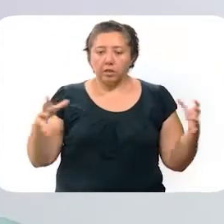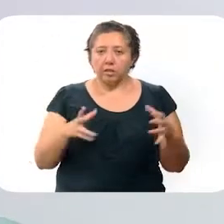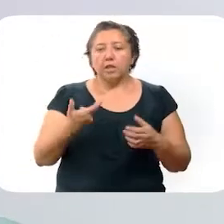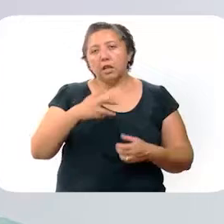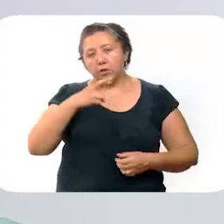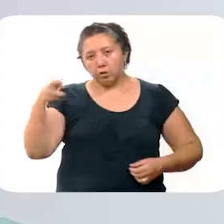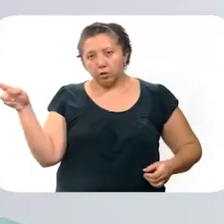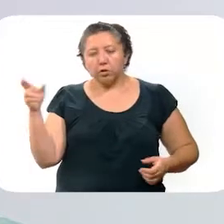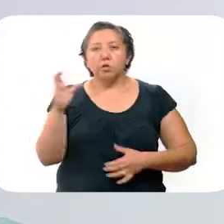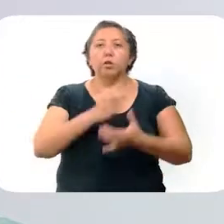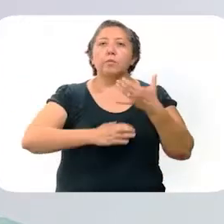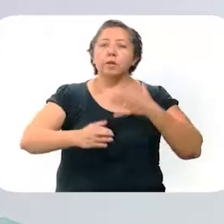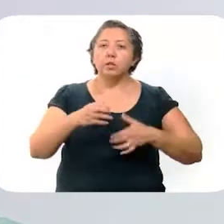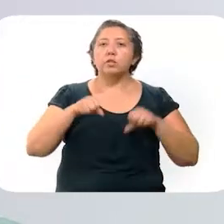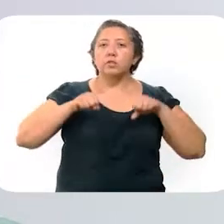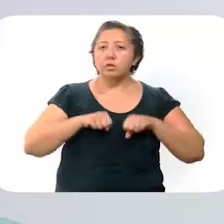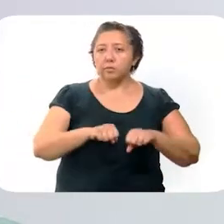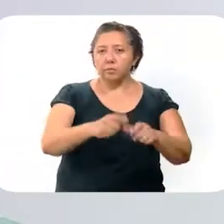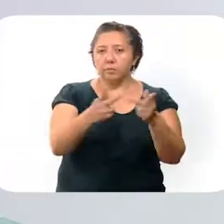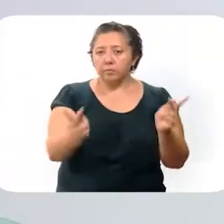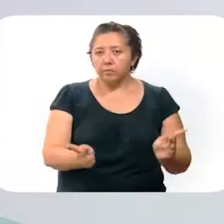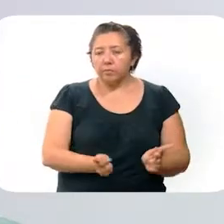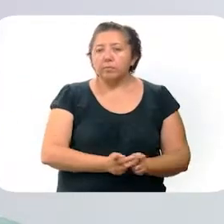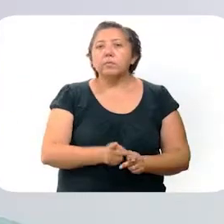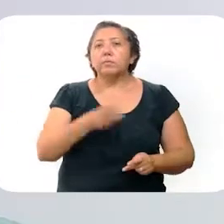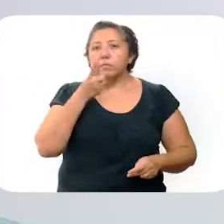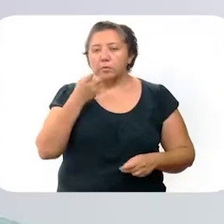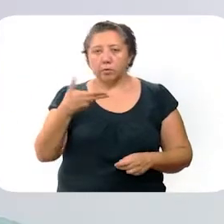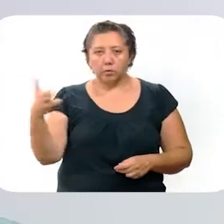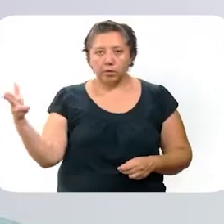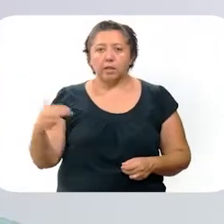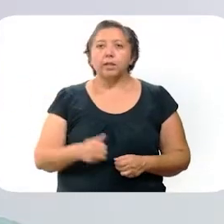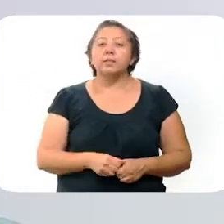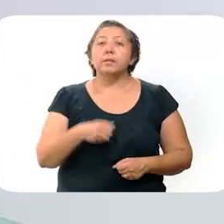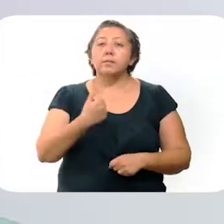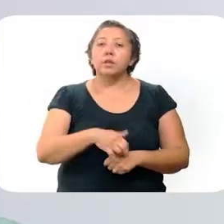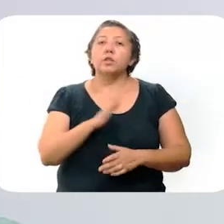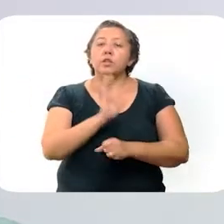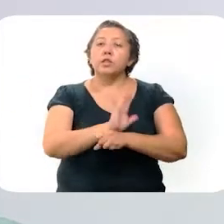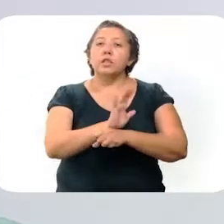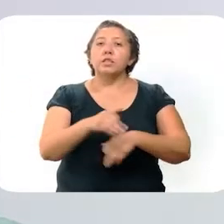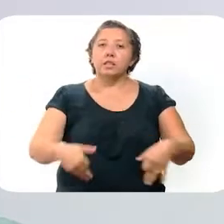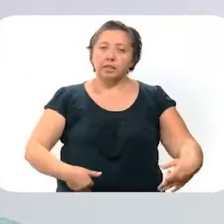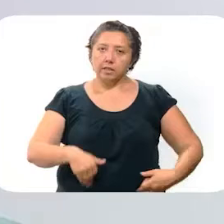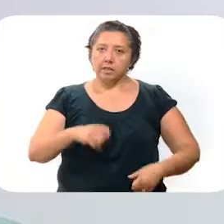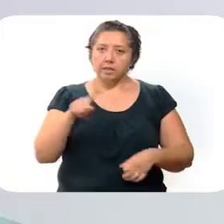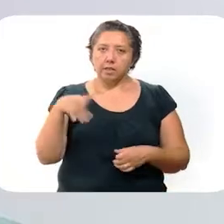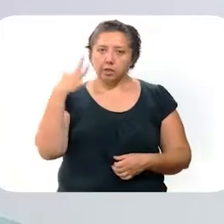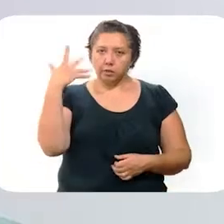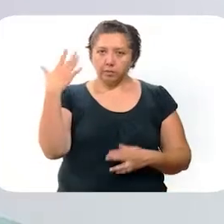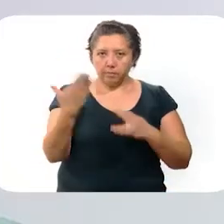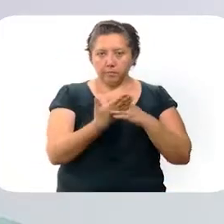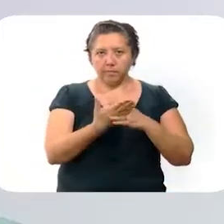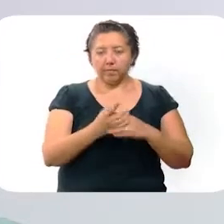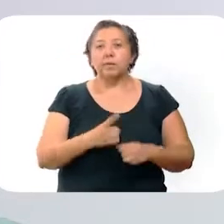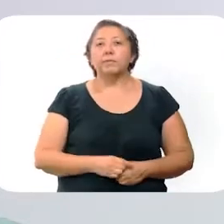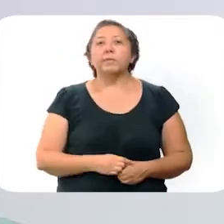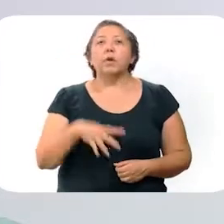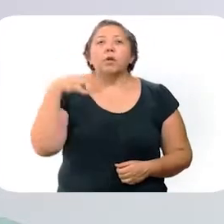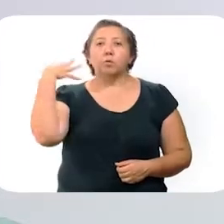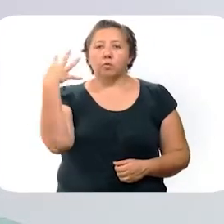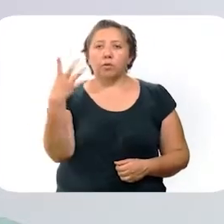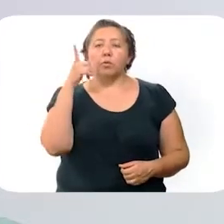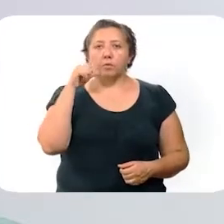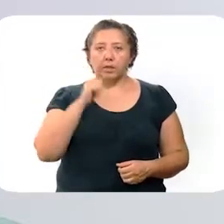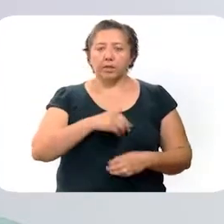en restaurantes, comercios, plazas comerciales, supermercados y hoteles, mientras que los cines y teatros serán al 50%.